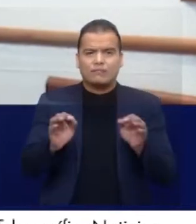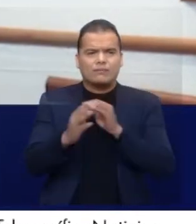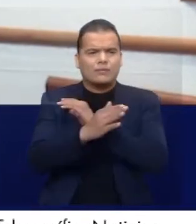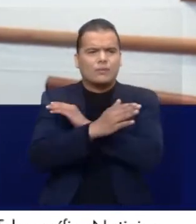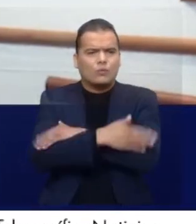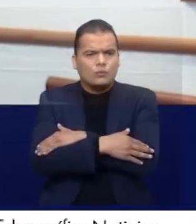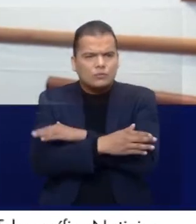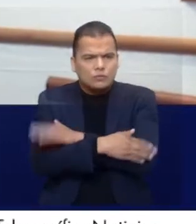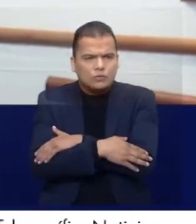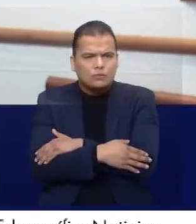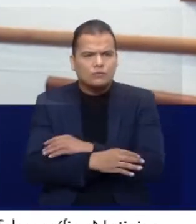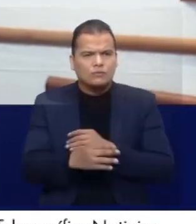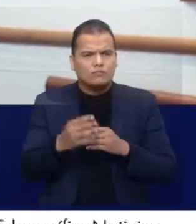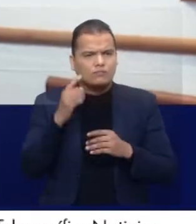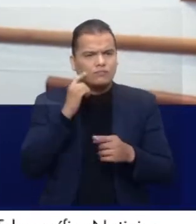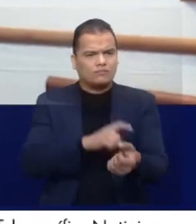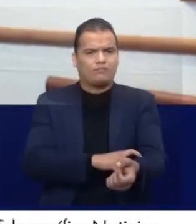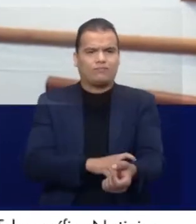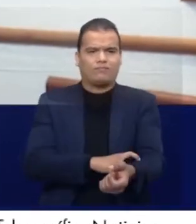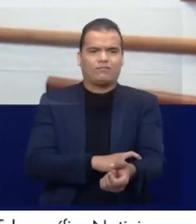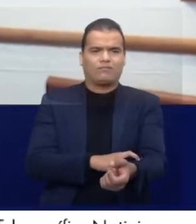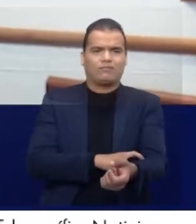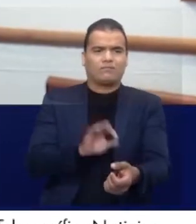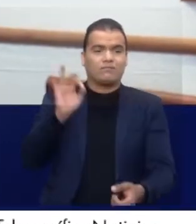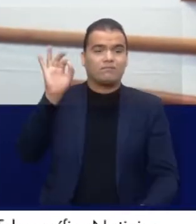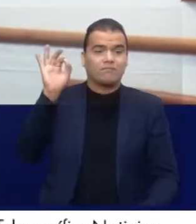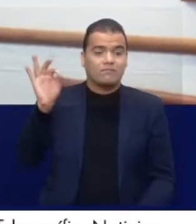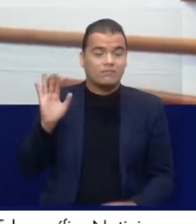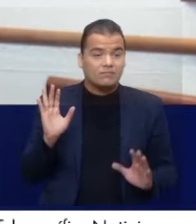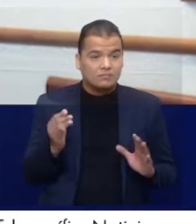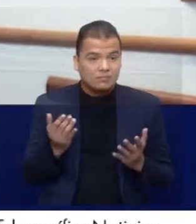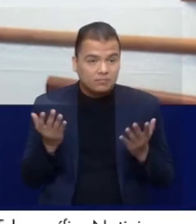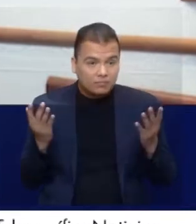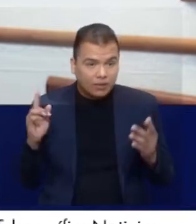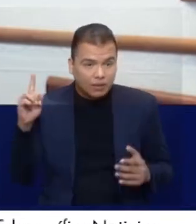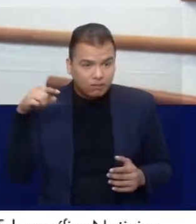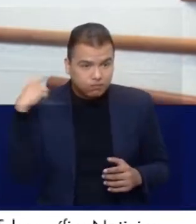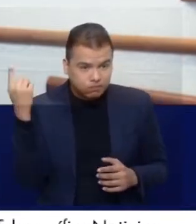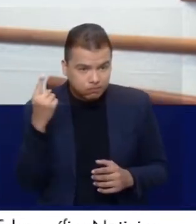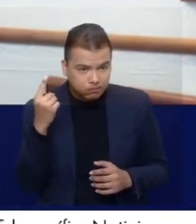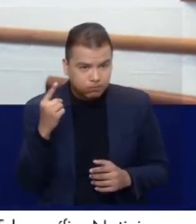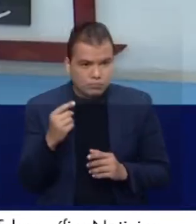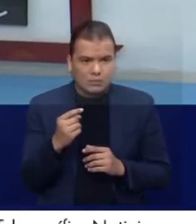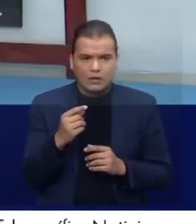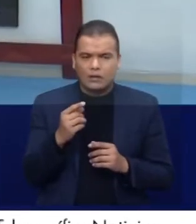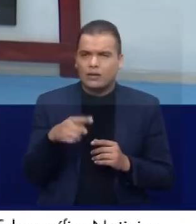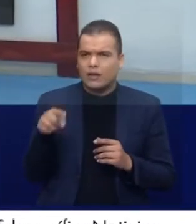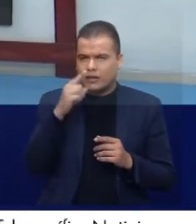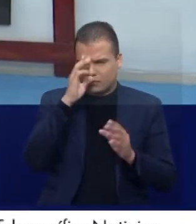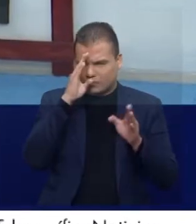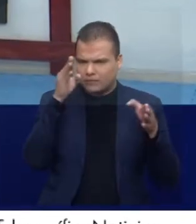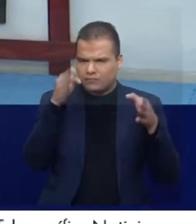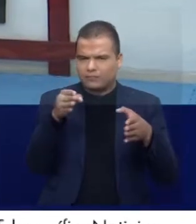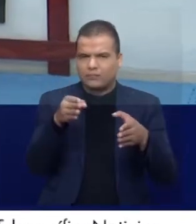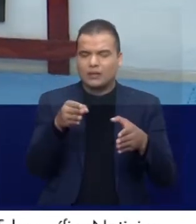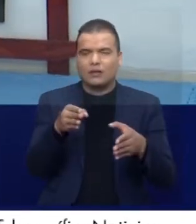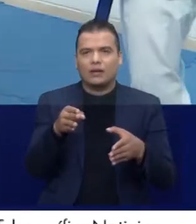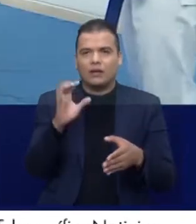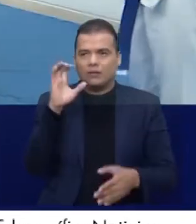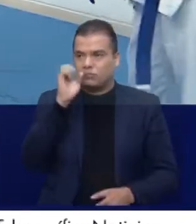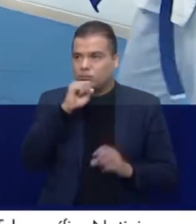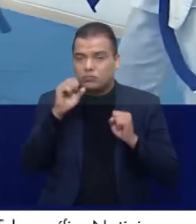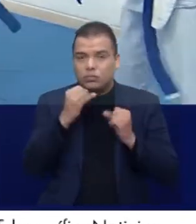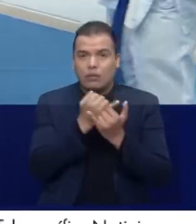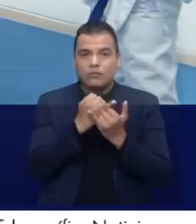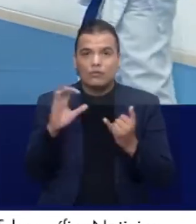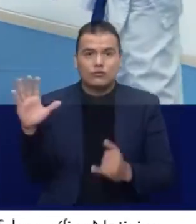disciplina y carácter. Hoy en día es muy difícil encontrar niños que se puedan enfocar. Emilio, aunque le gusta jugar y